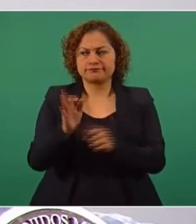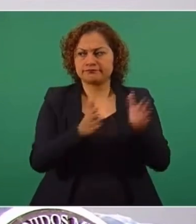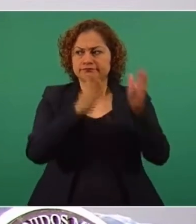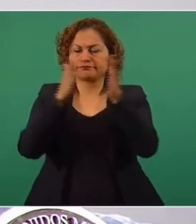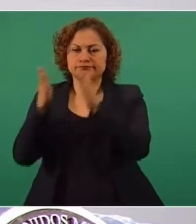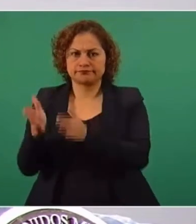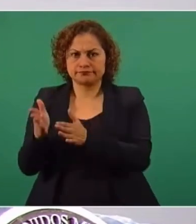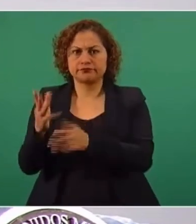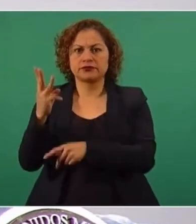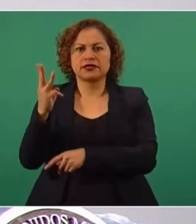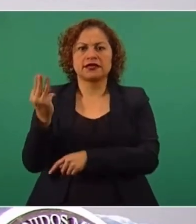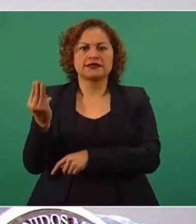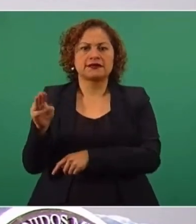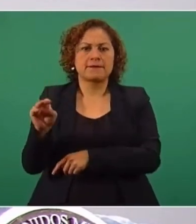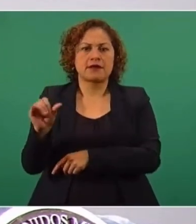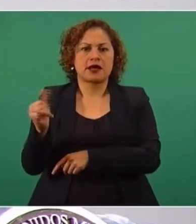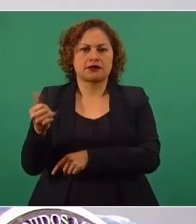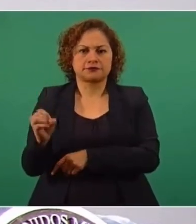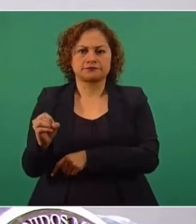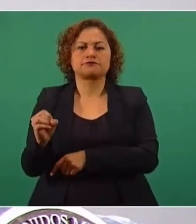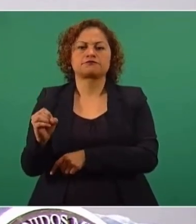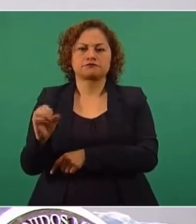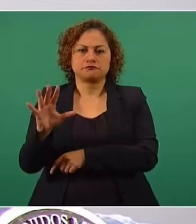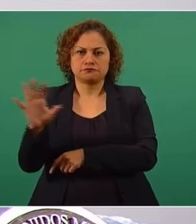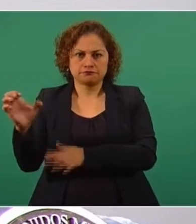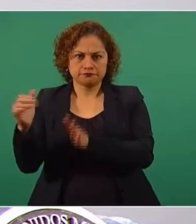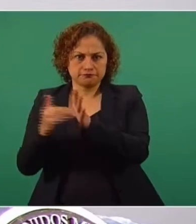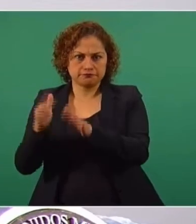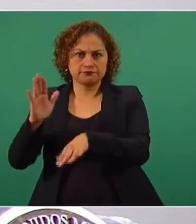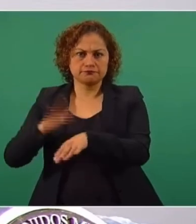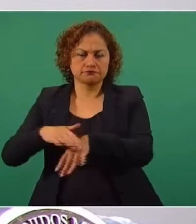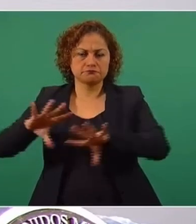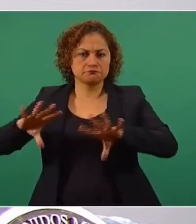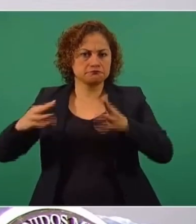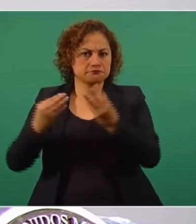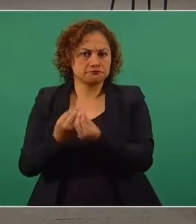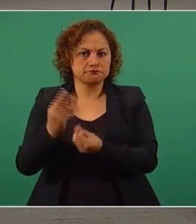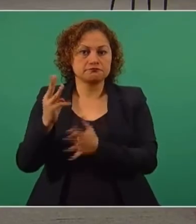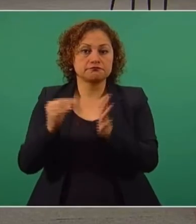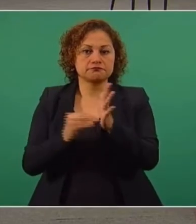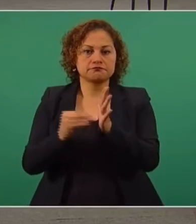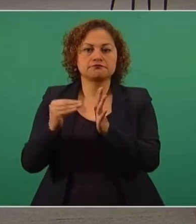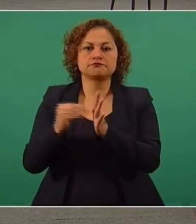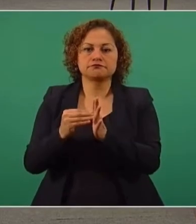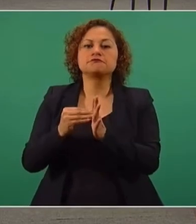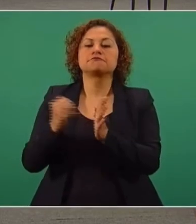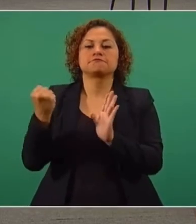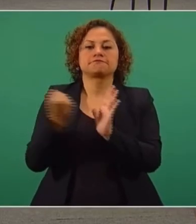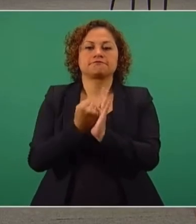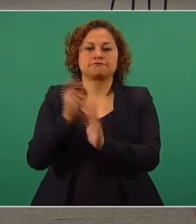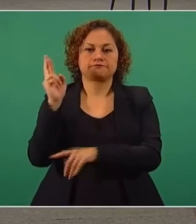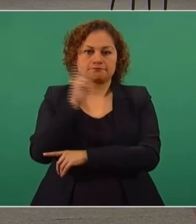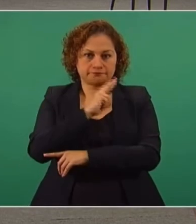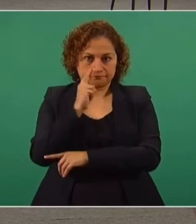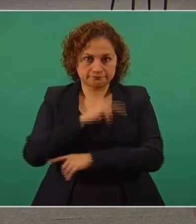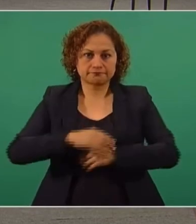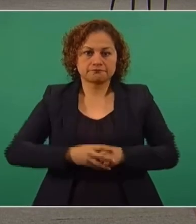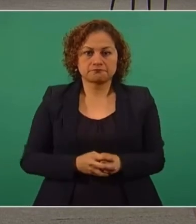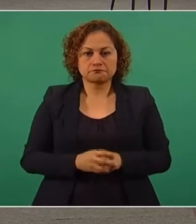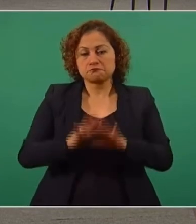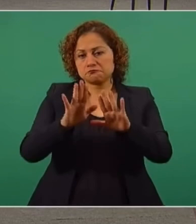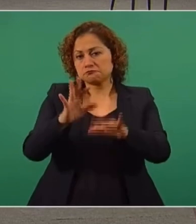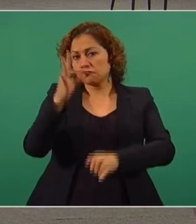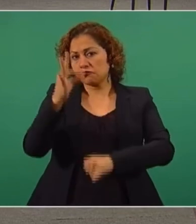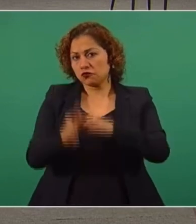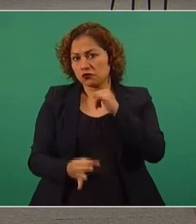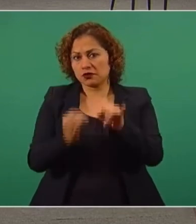500.000, total 1.300.000 dosis de vacunas Sputnik que estaremos recibiendo. Y una última cosa, es un recordatorio